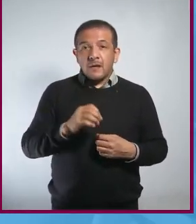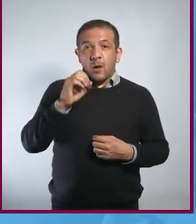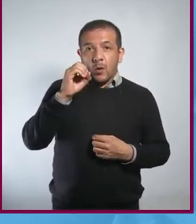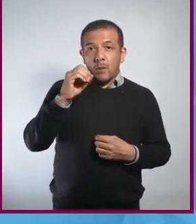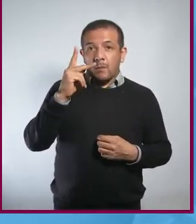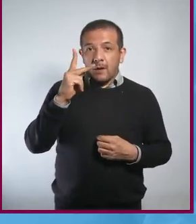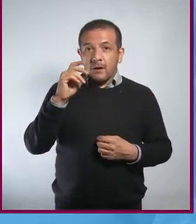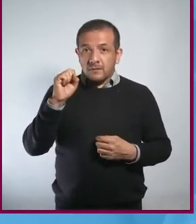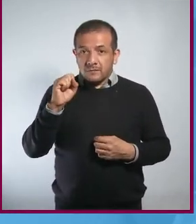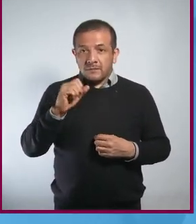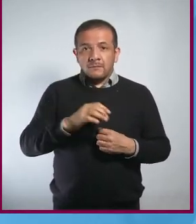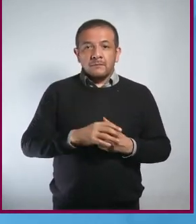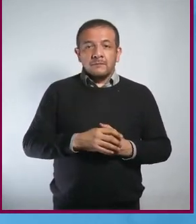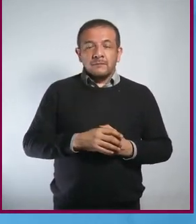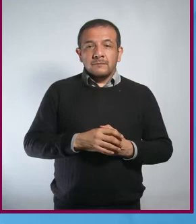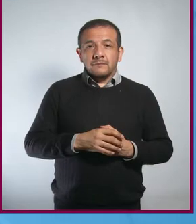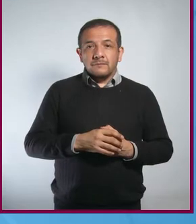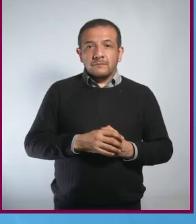OPS.